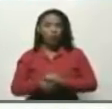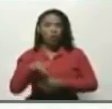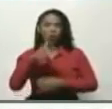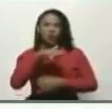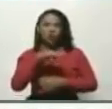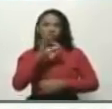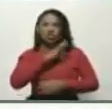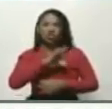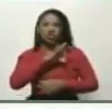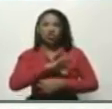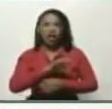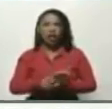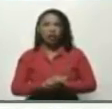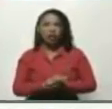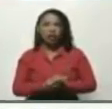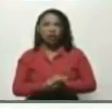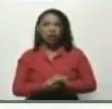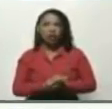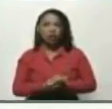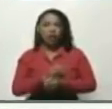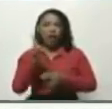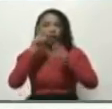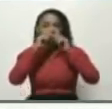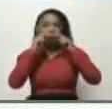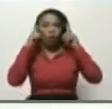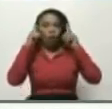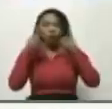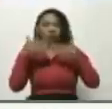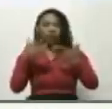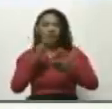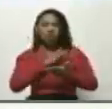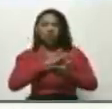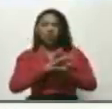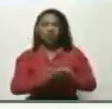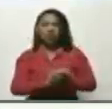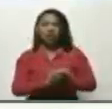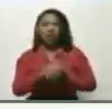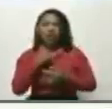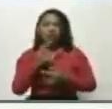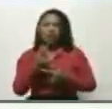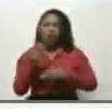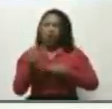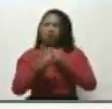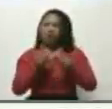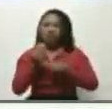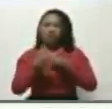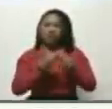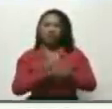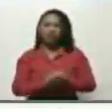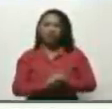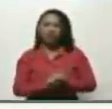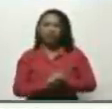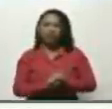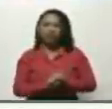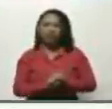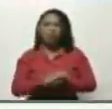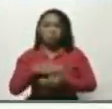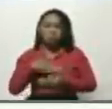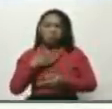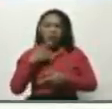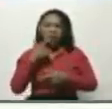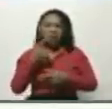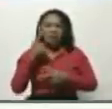socialismo en ese tapaboca? Y a veces uno decía, es como puede